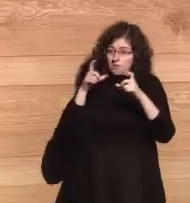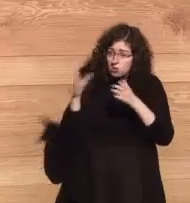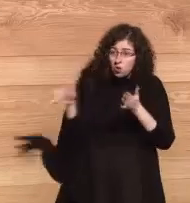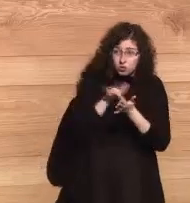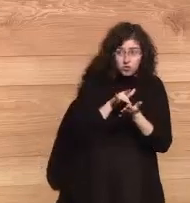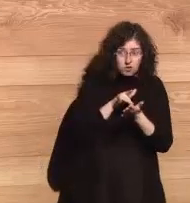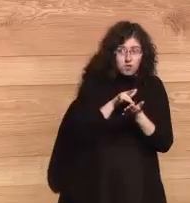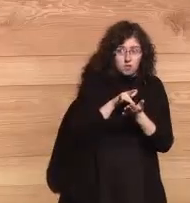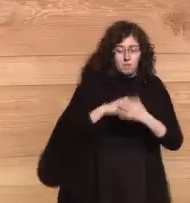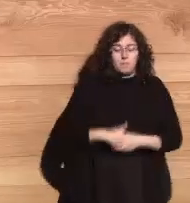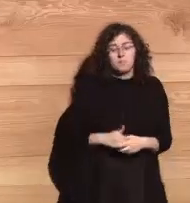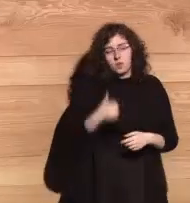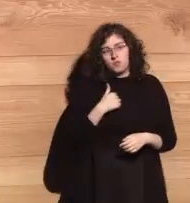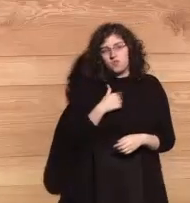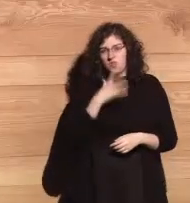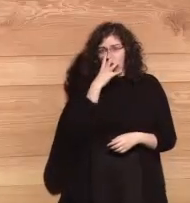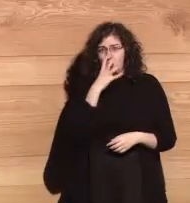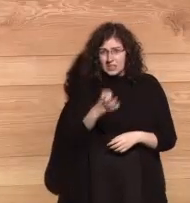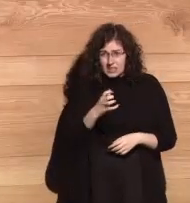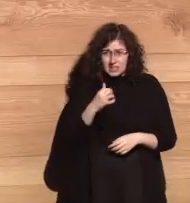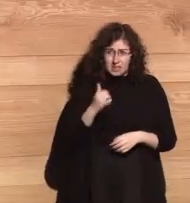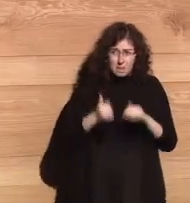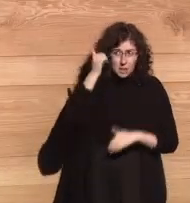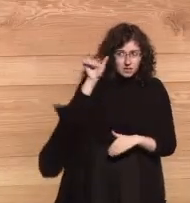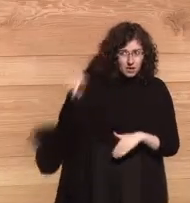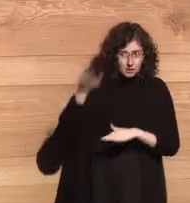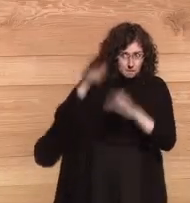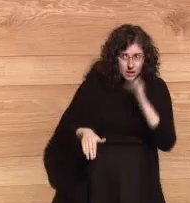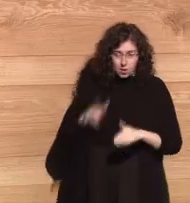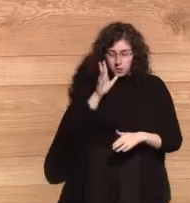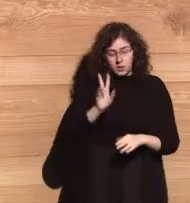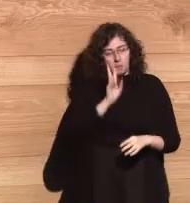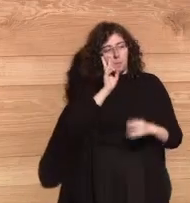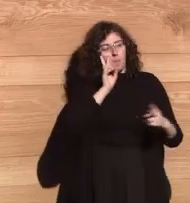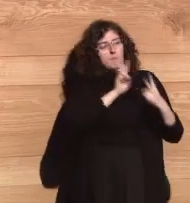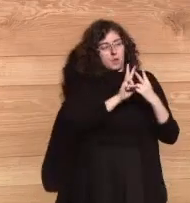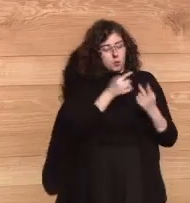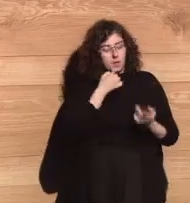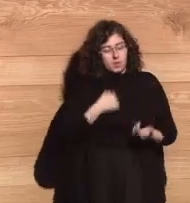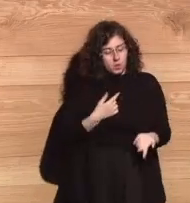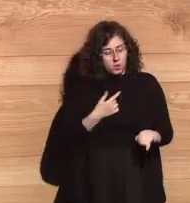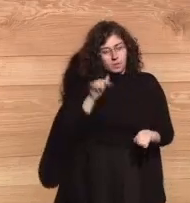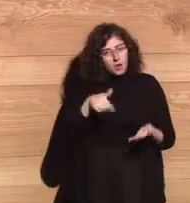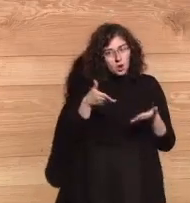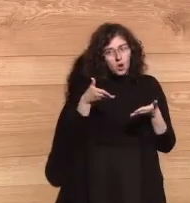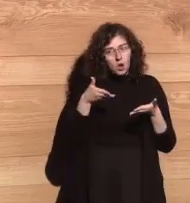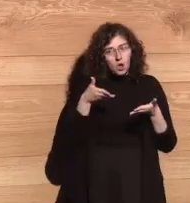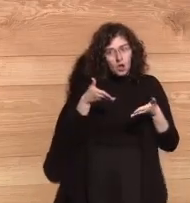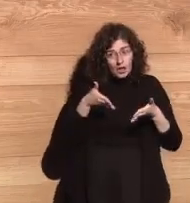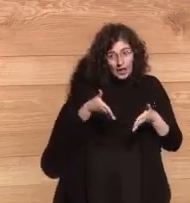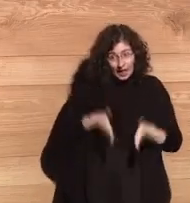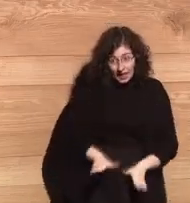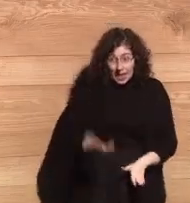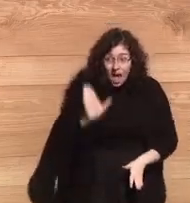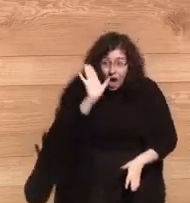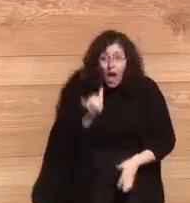¿no? Yo creo que me quedé más triste que él porque él me dijo, me miró y me dijo, pero él tiene una hija, la rubia, ¿la puedo